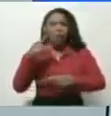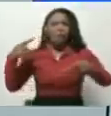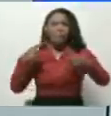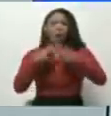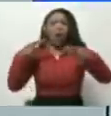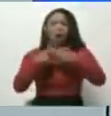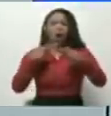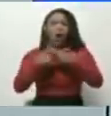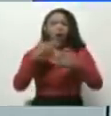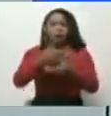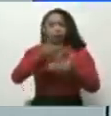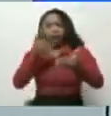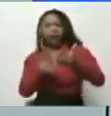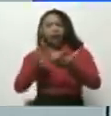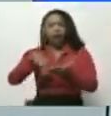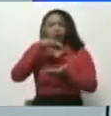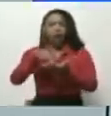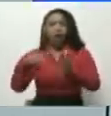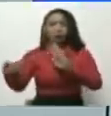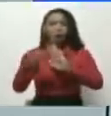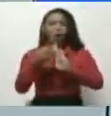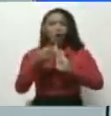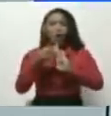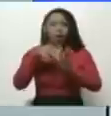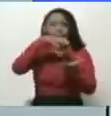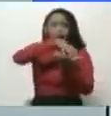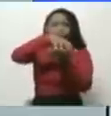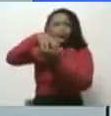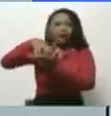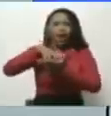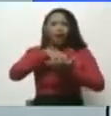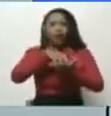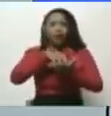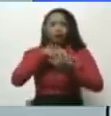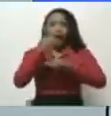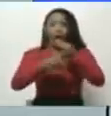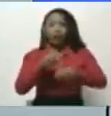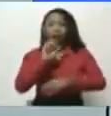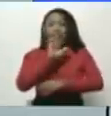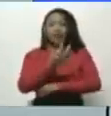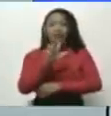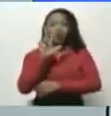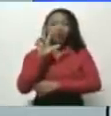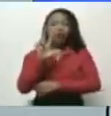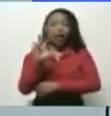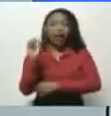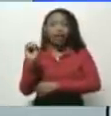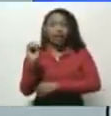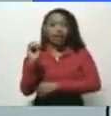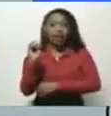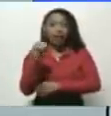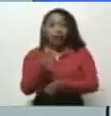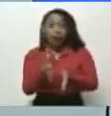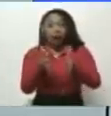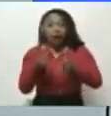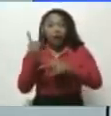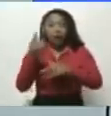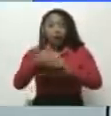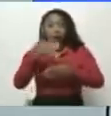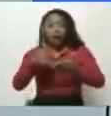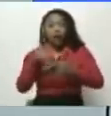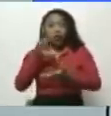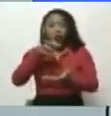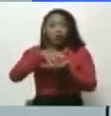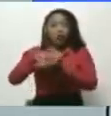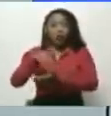las transnacionales contra los estados, ha ganado 330 pleitos las transnacionales y los estados solo han